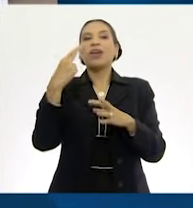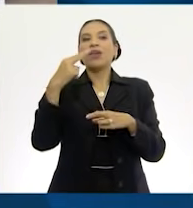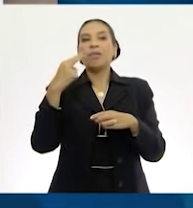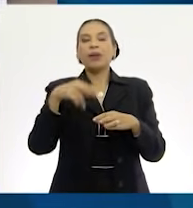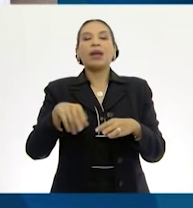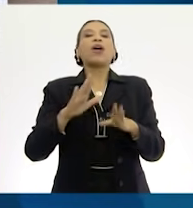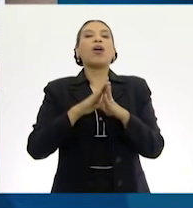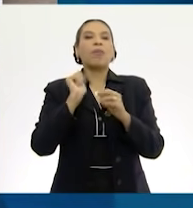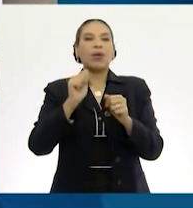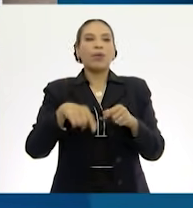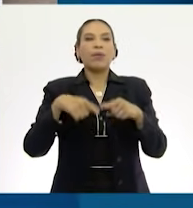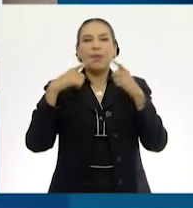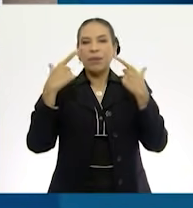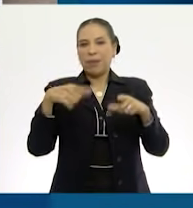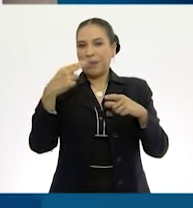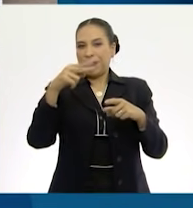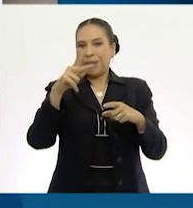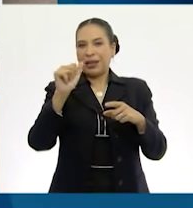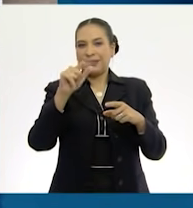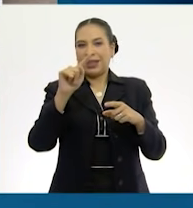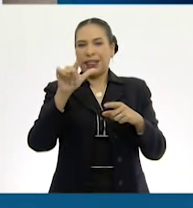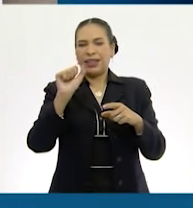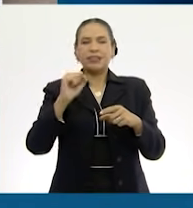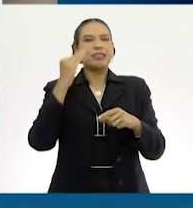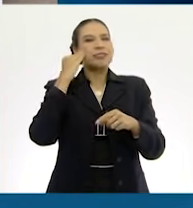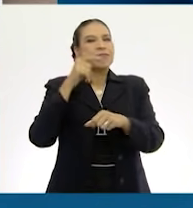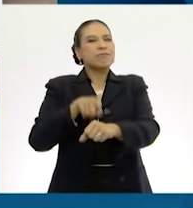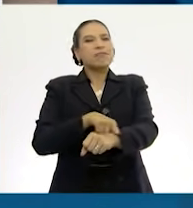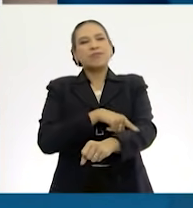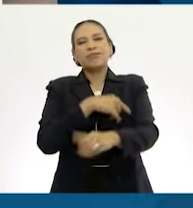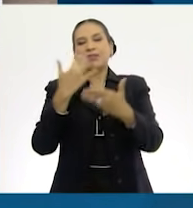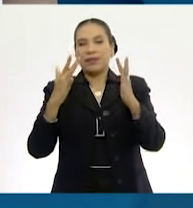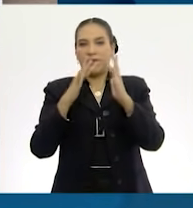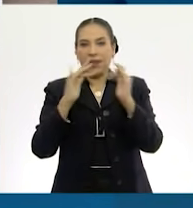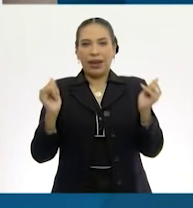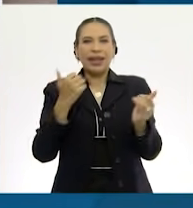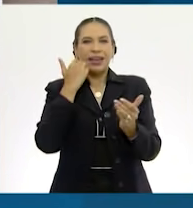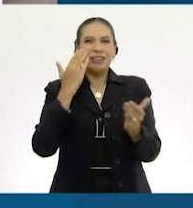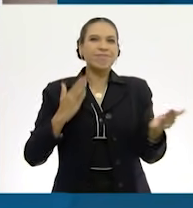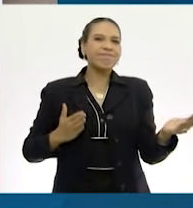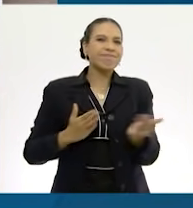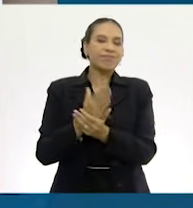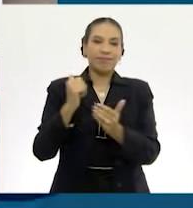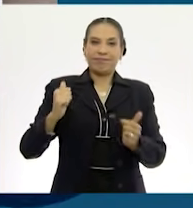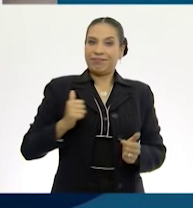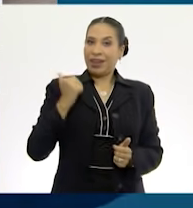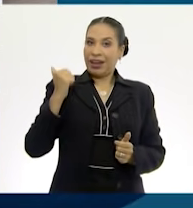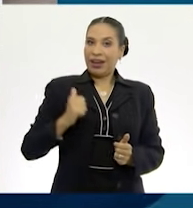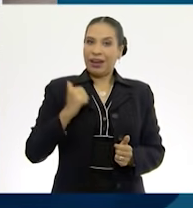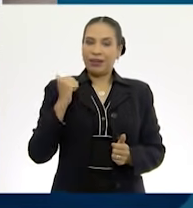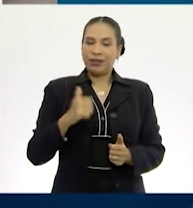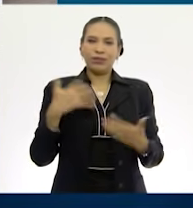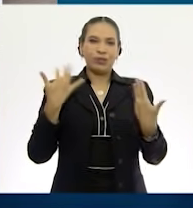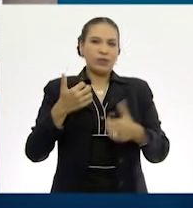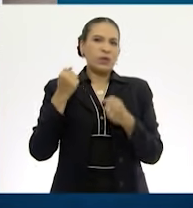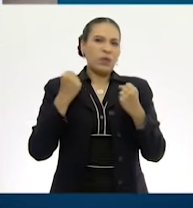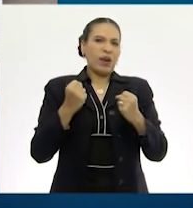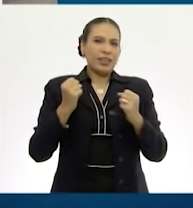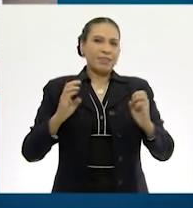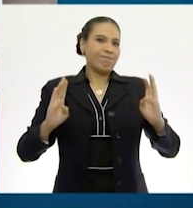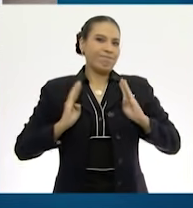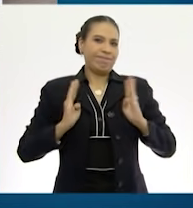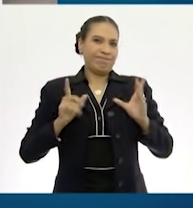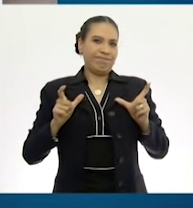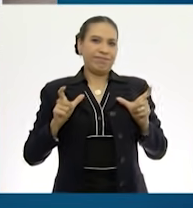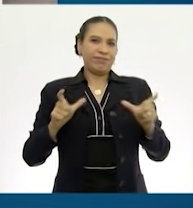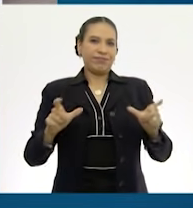Pasteles. Sí. Claro. Esta guerra, además, fue muy larga. Francia lo que intentó hacer fue aprovechar su enorme poderío militar y